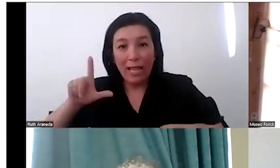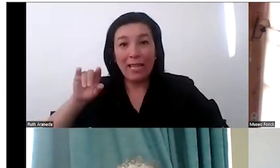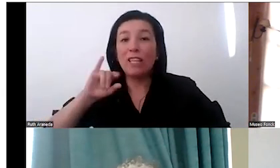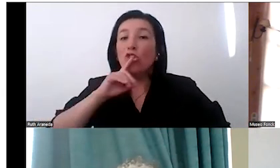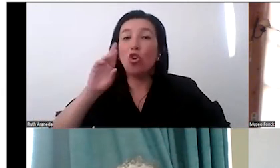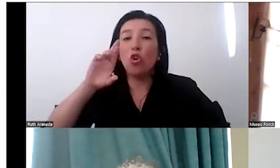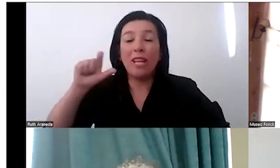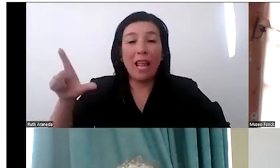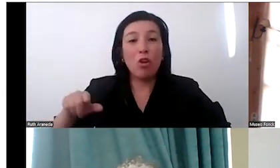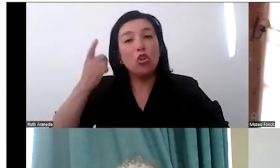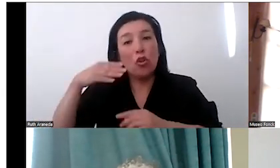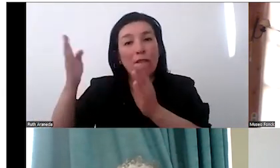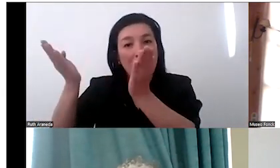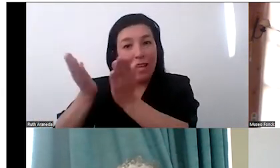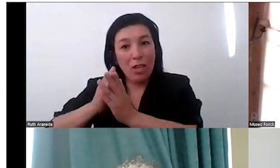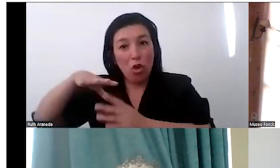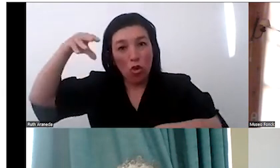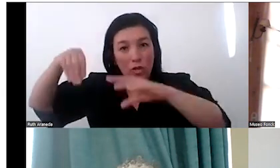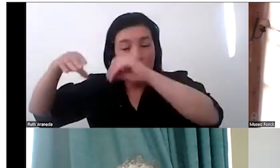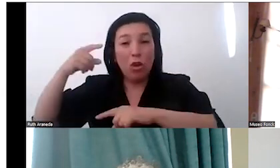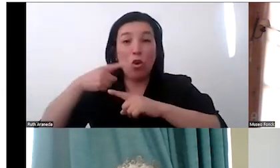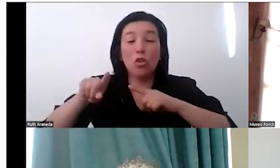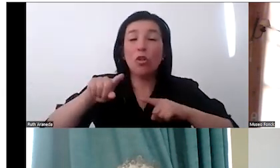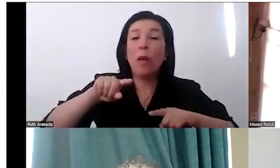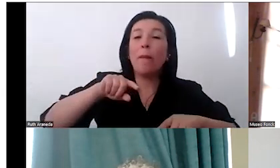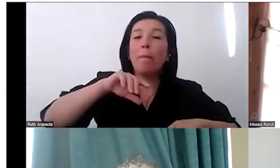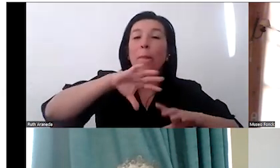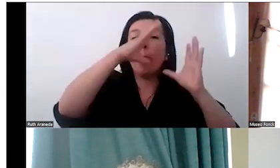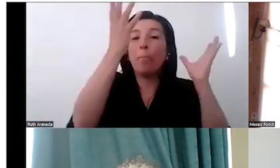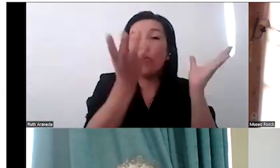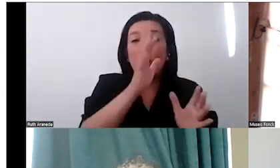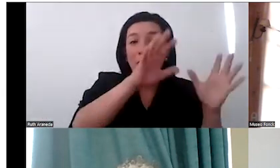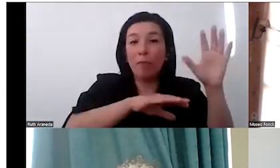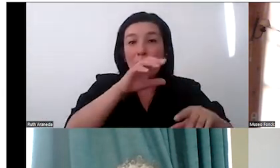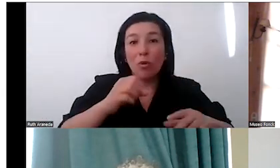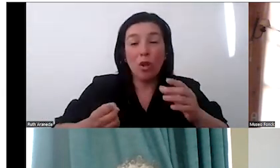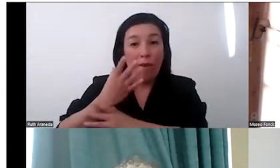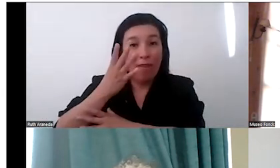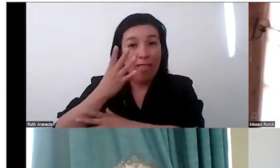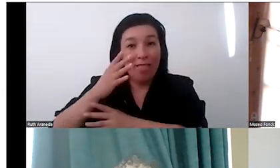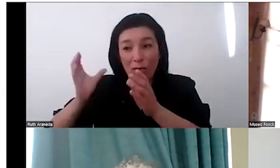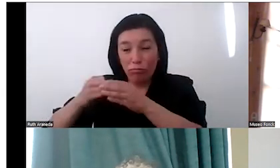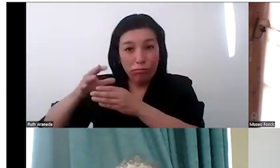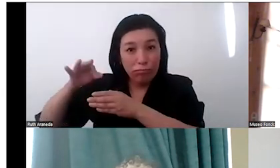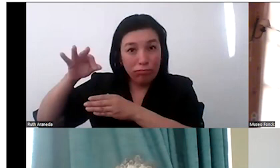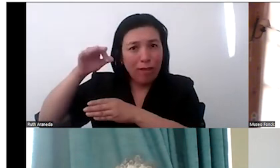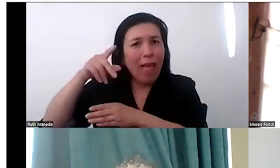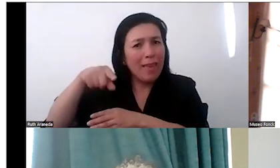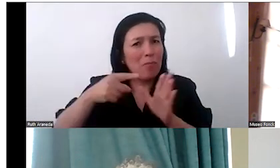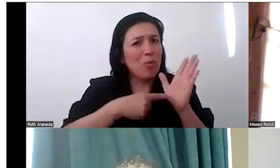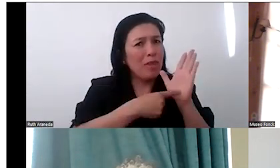y cordillera, nuestra sala de animales del mundo y una renovada sala de entomología. Entonces ahí exhibimos